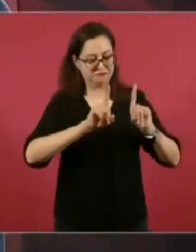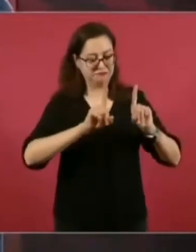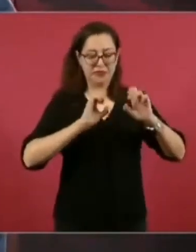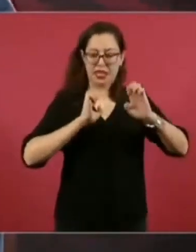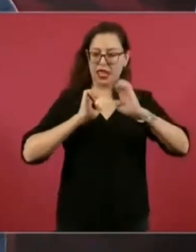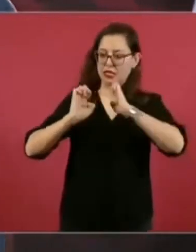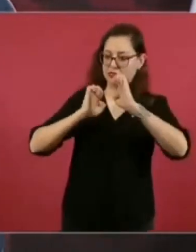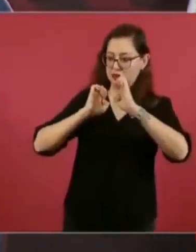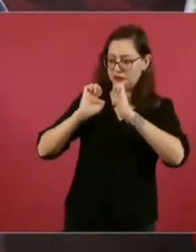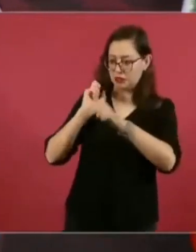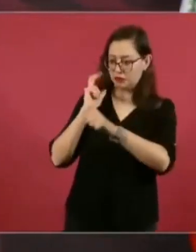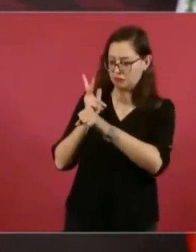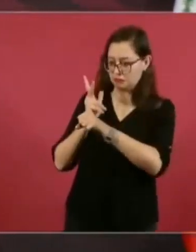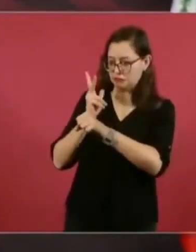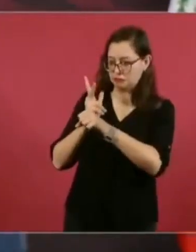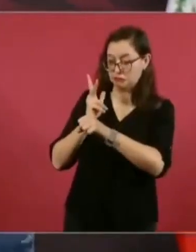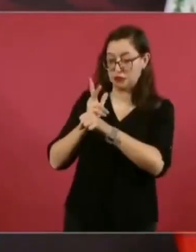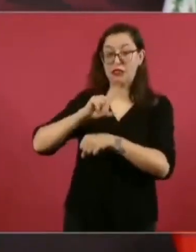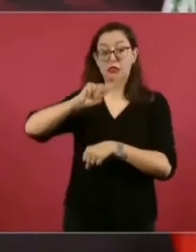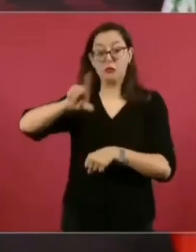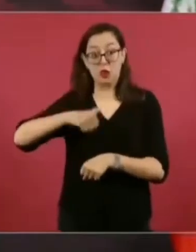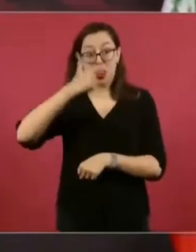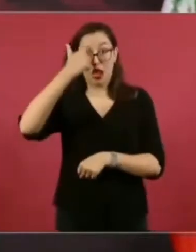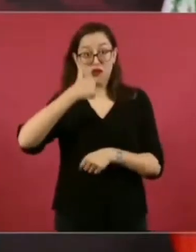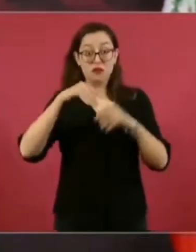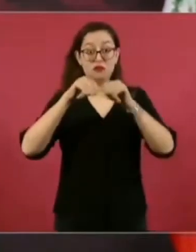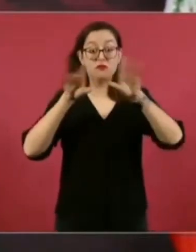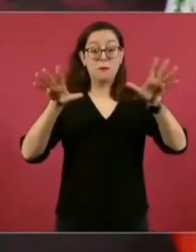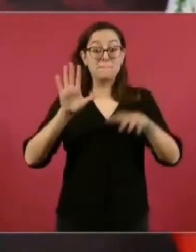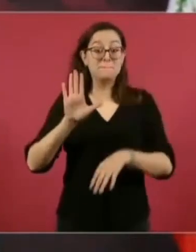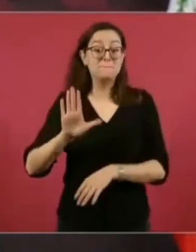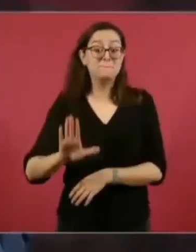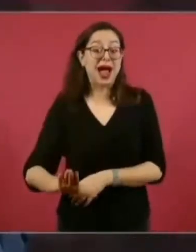Y en apariencia era en vivo, pero no.